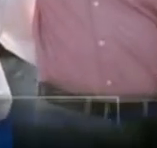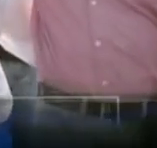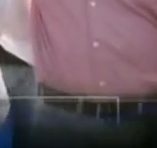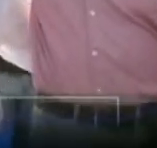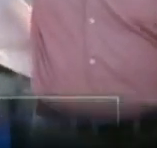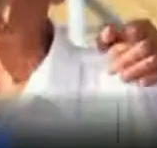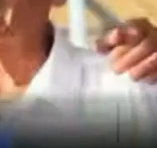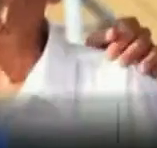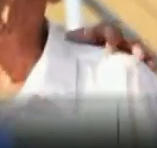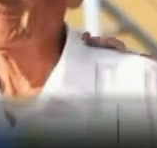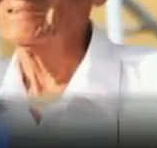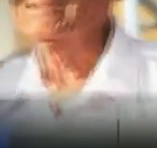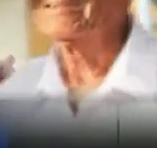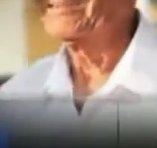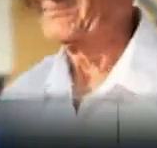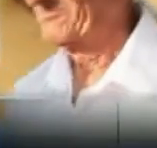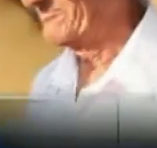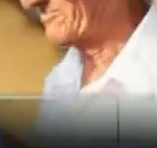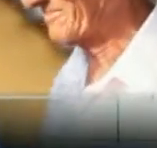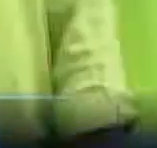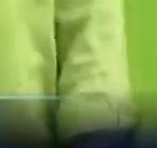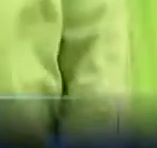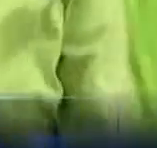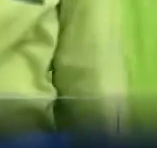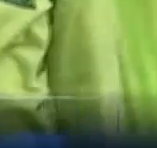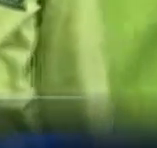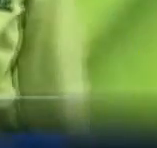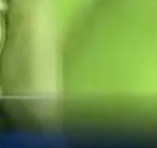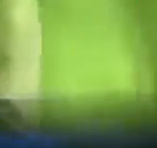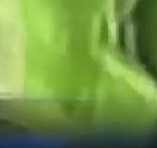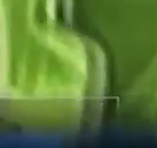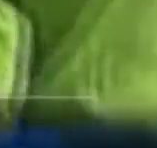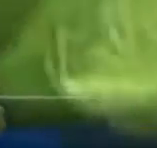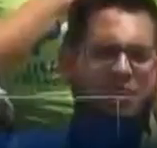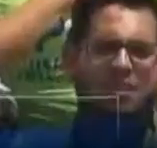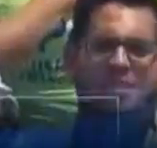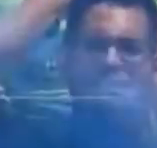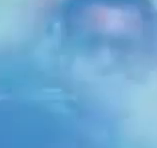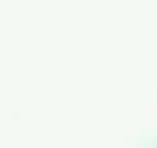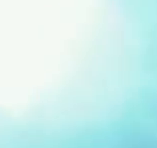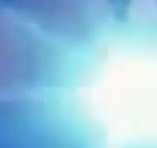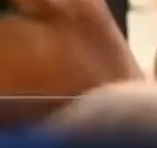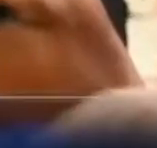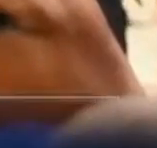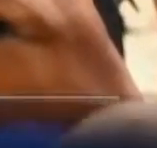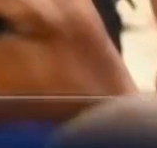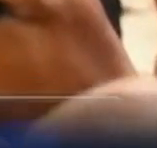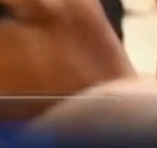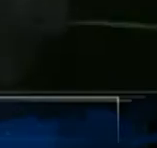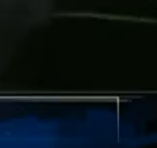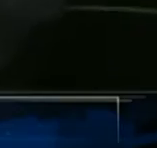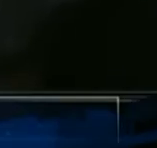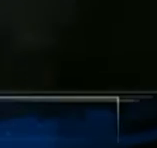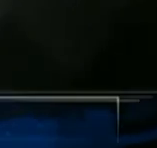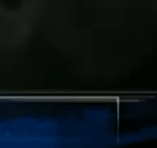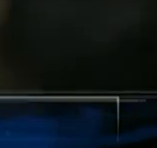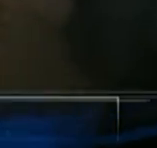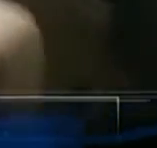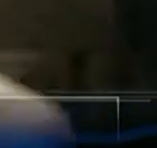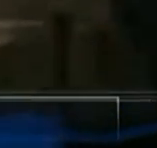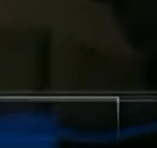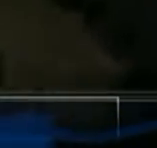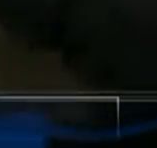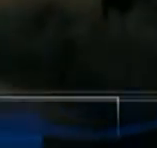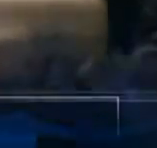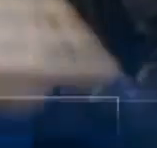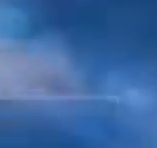Nacional otorgó una licencia sin sueldo al vicepresidente de la República mientras dura su candidatura. Comenzó la campaña de vacunación